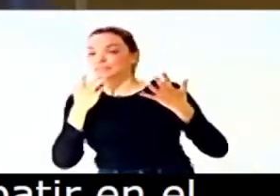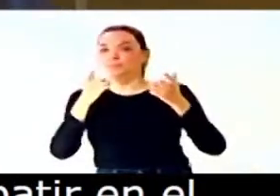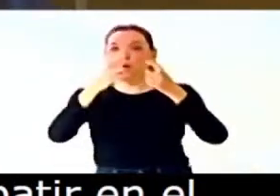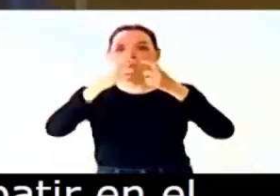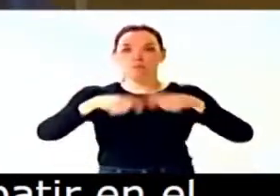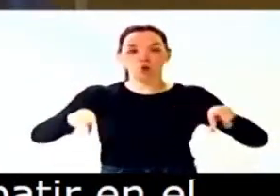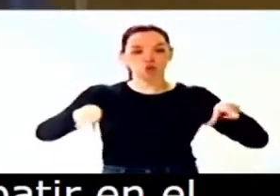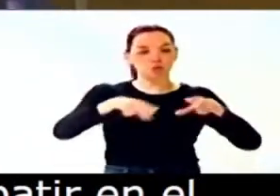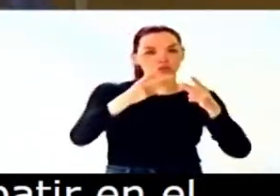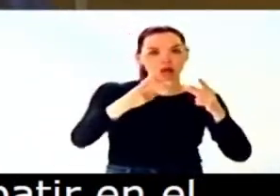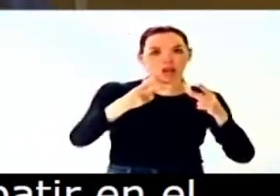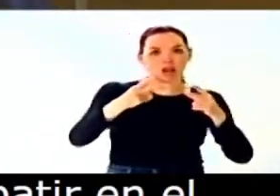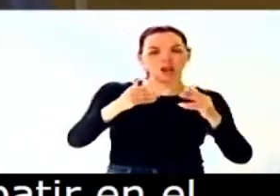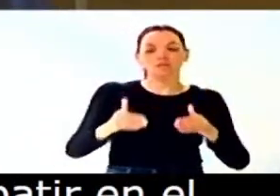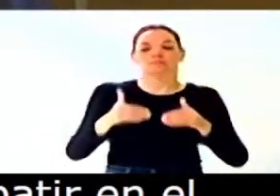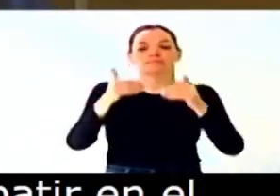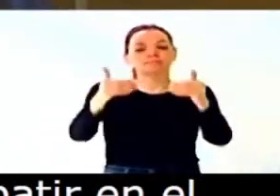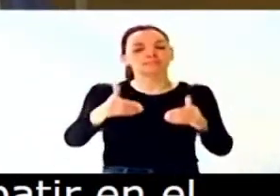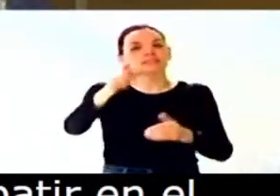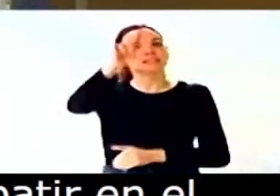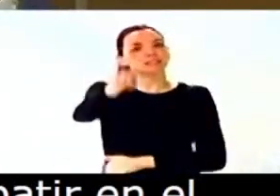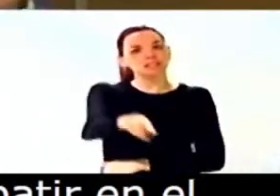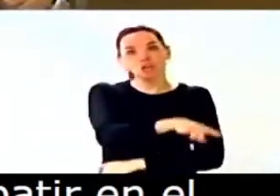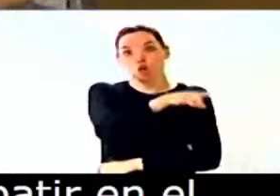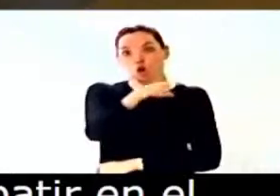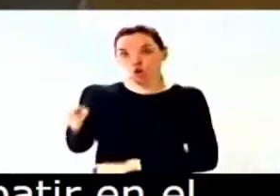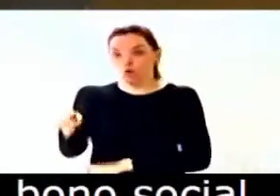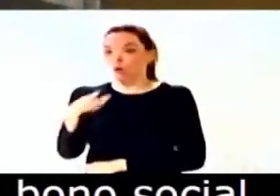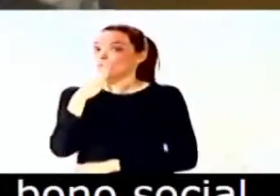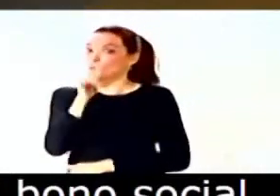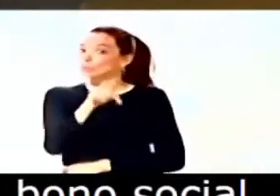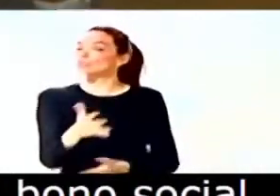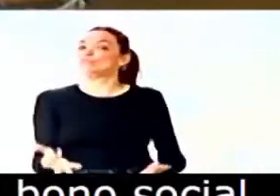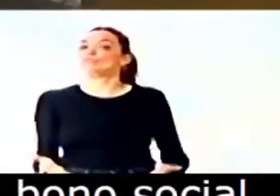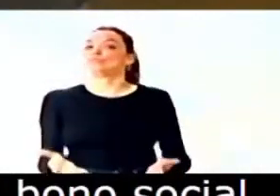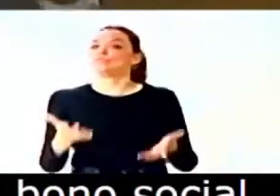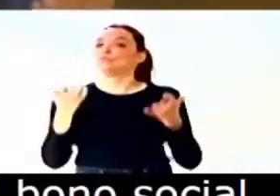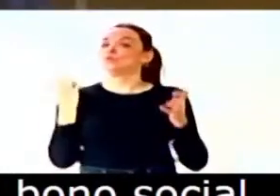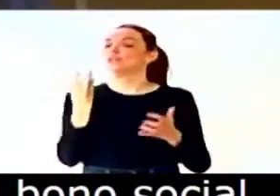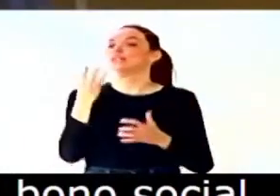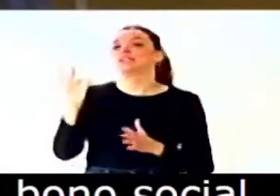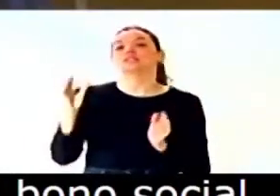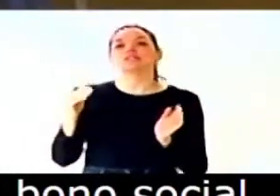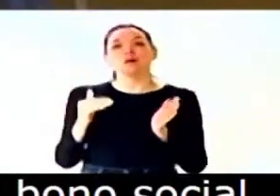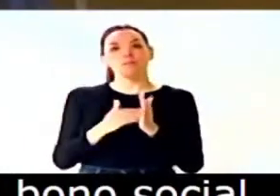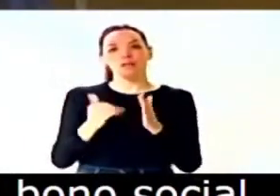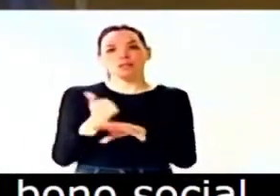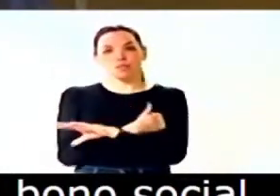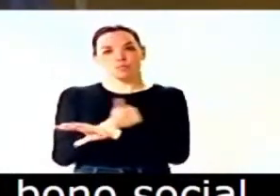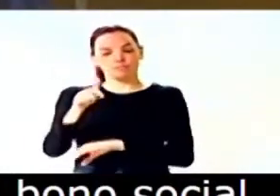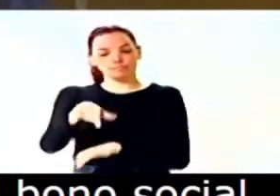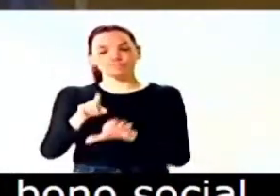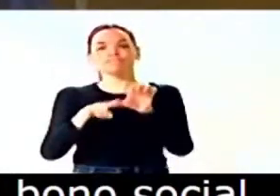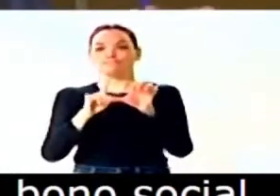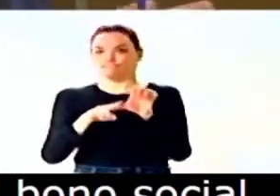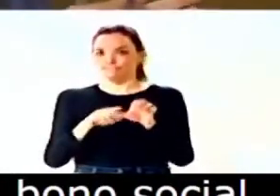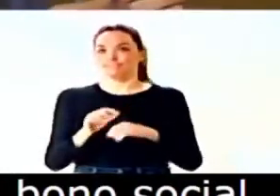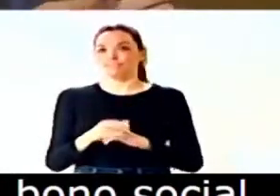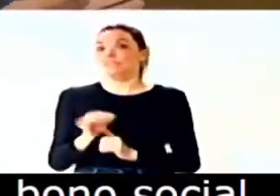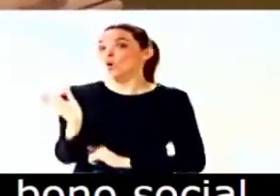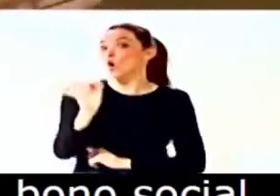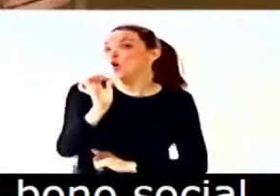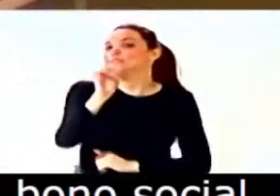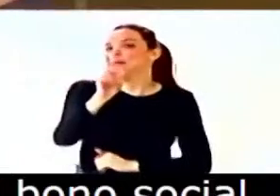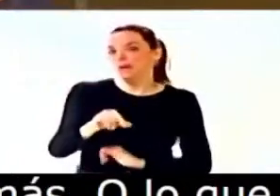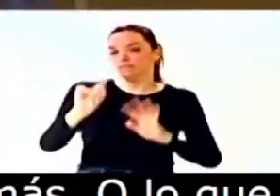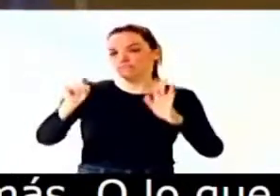social, que esto beneficiaría a 30.000 extremeños más. O lo que mañana se va a discutir